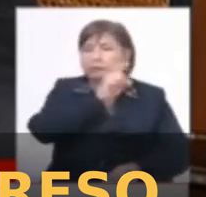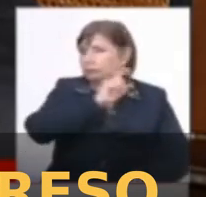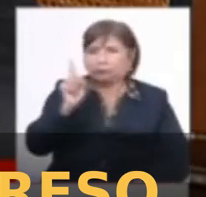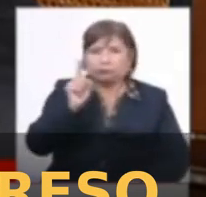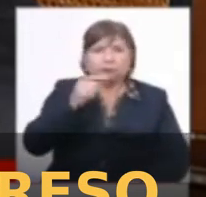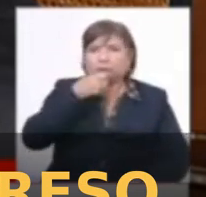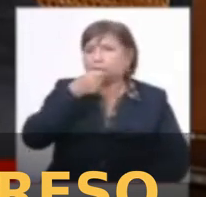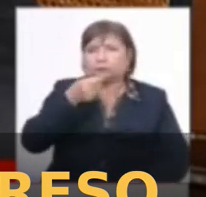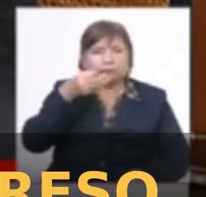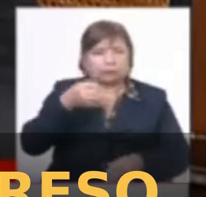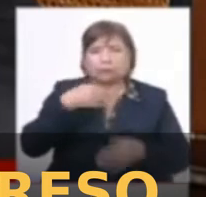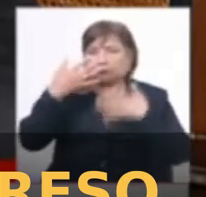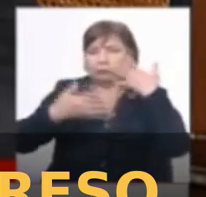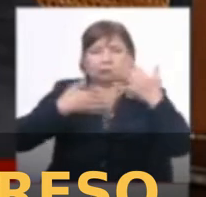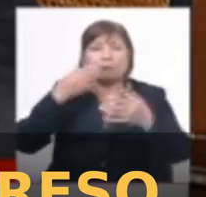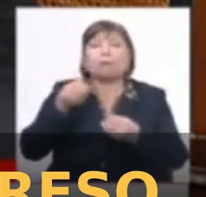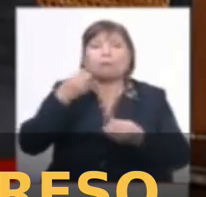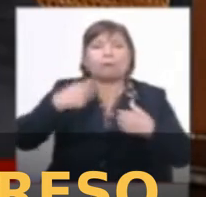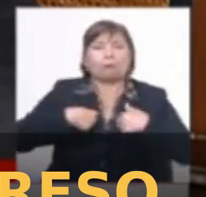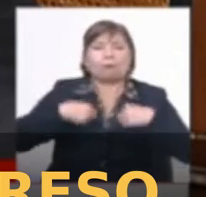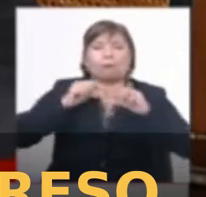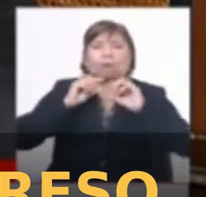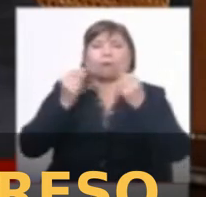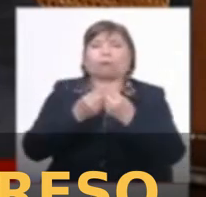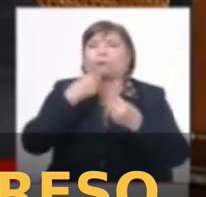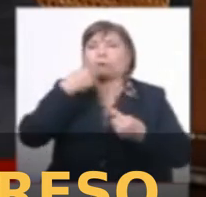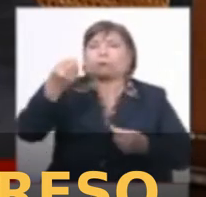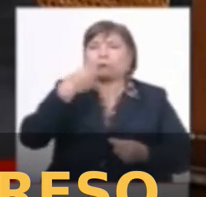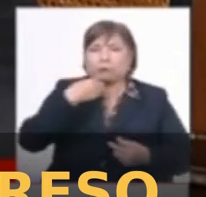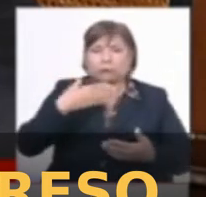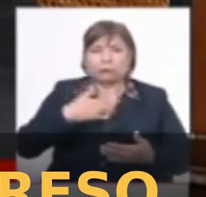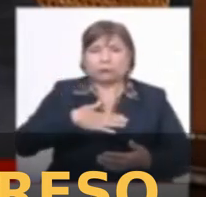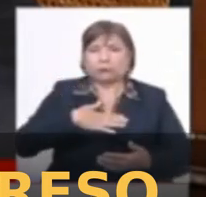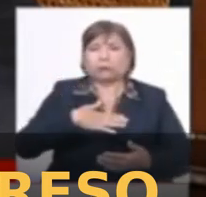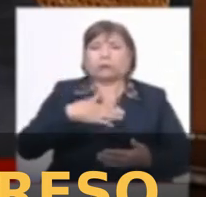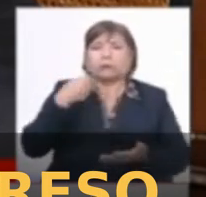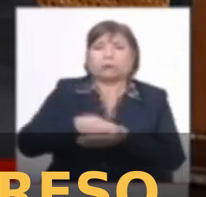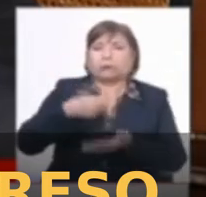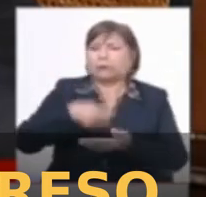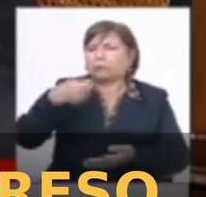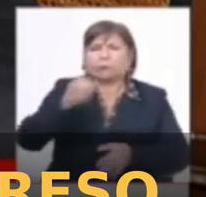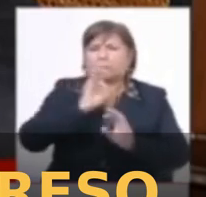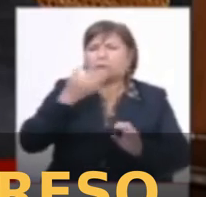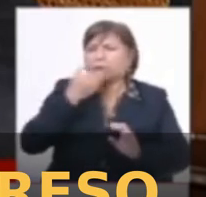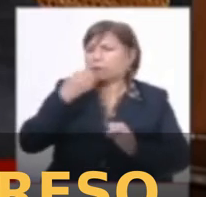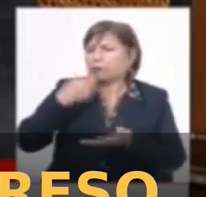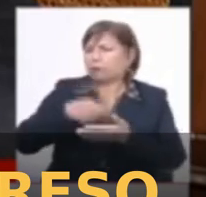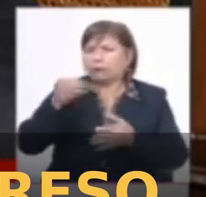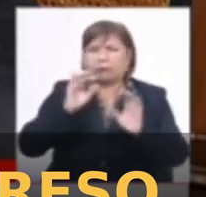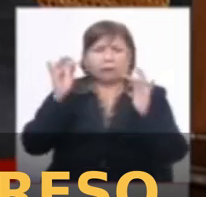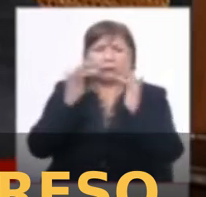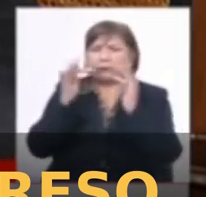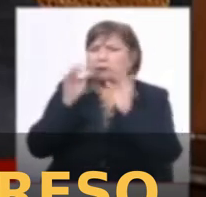sido declaraciones porque pertenezco, como el señor presidente dice, que me han pagado. A mí nadie me ha pagado, yo no tengo vínculos